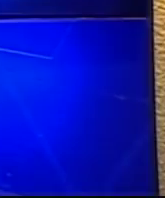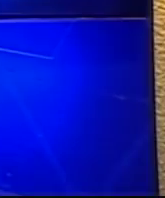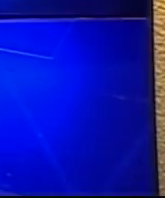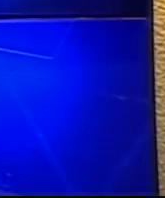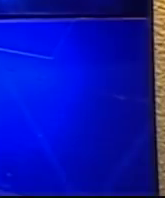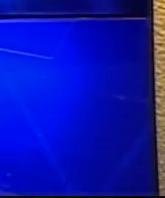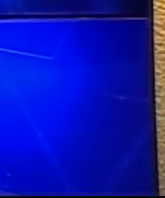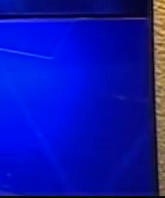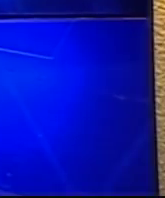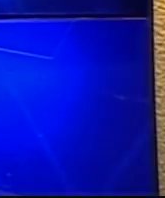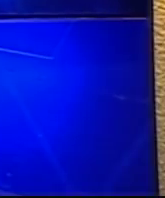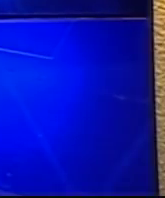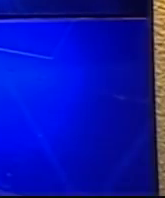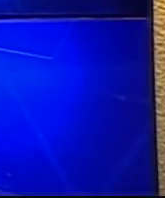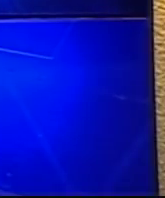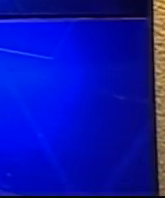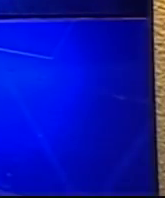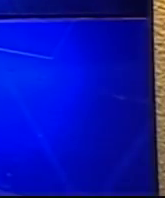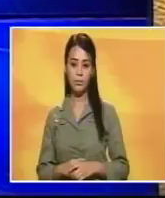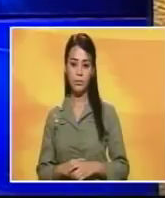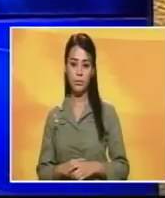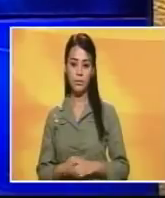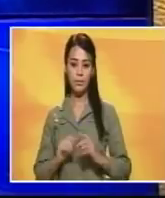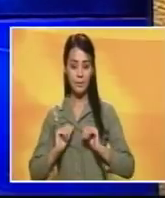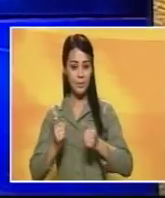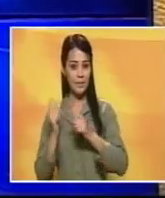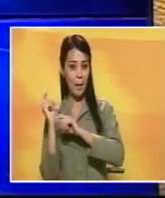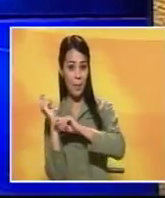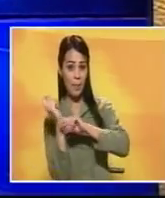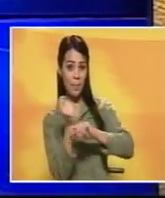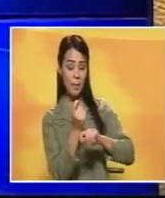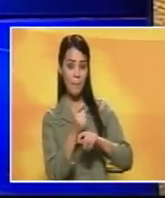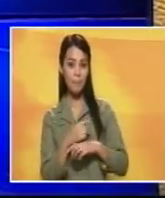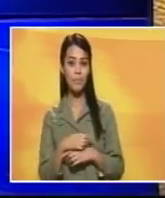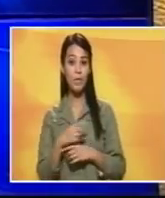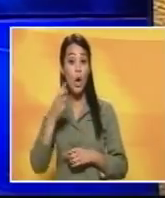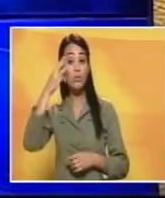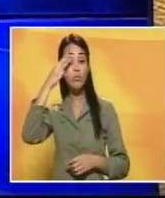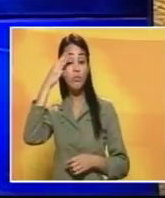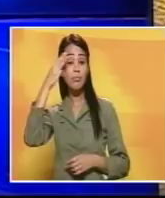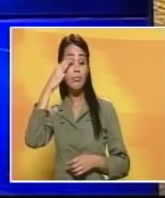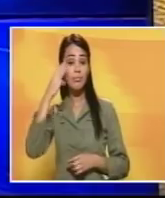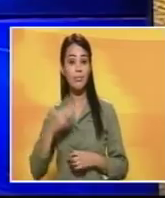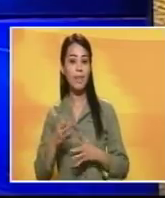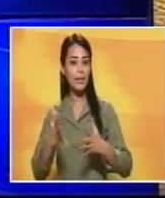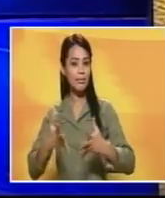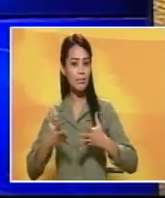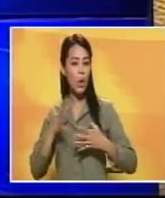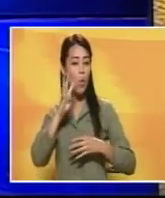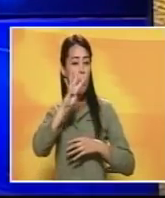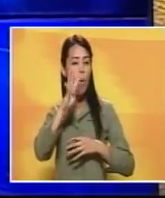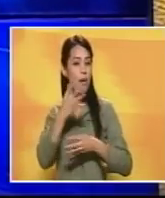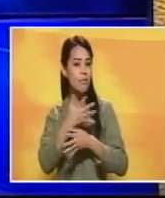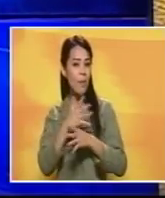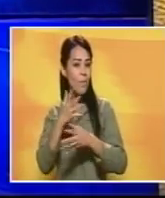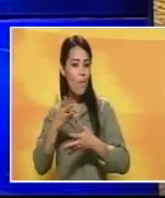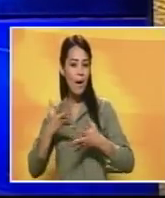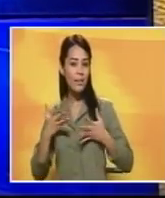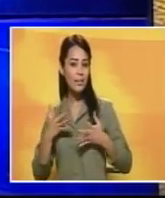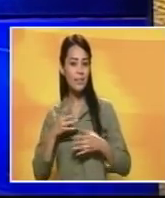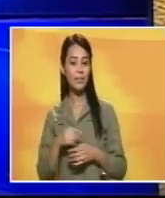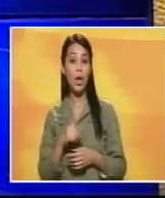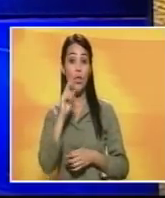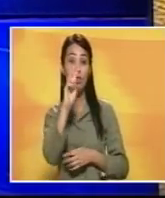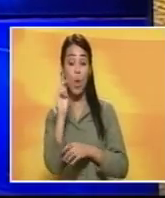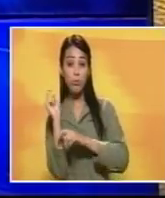Amigas y amigos, iniciamos los deportes con béisbol profesional venezolano porque los Navegantes del Magallanes consiguieron su cuarta victoria al hilo con 2 cuadrangulares